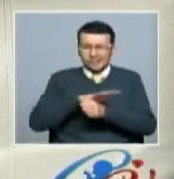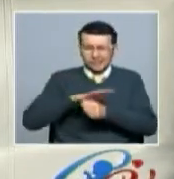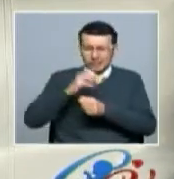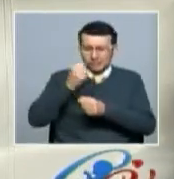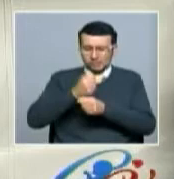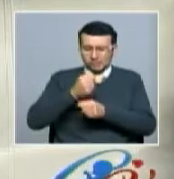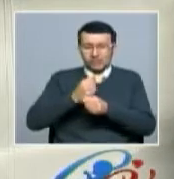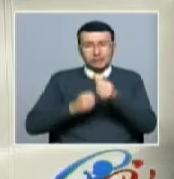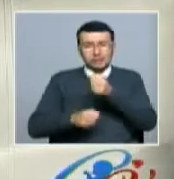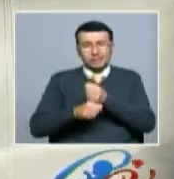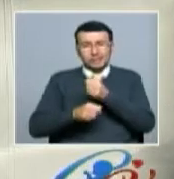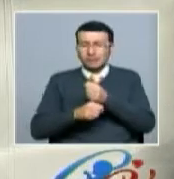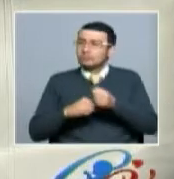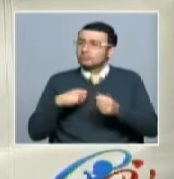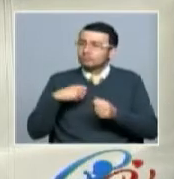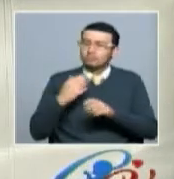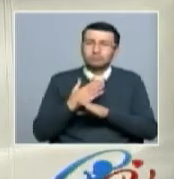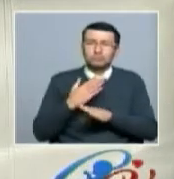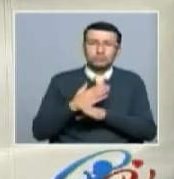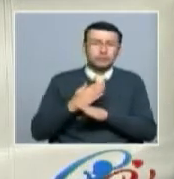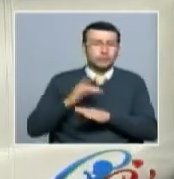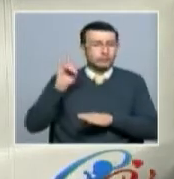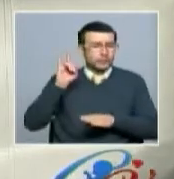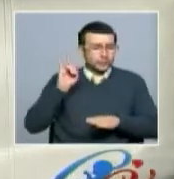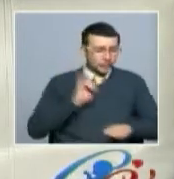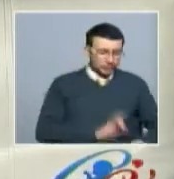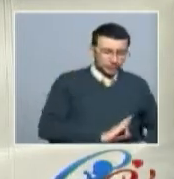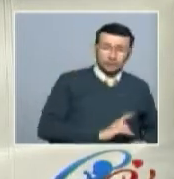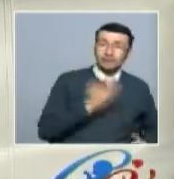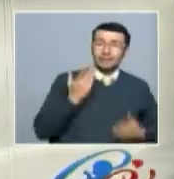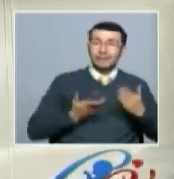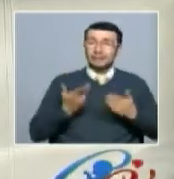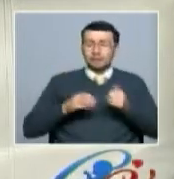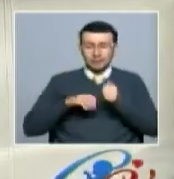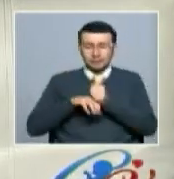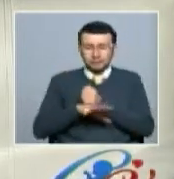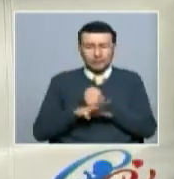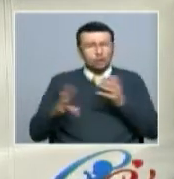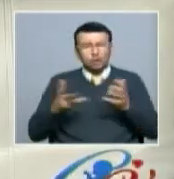periférico a la región que corresponde al nervio